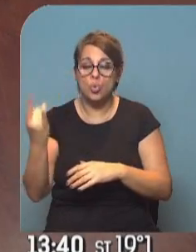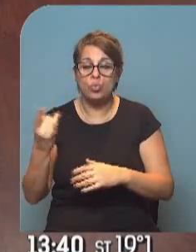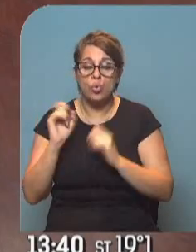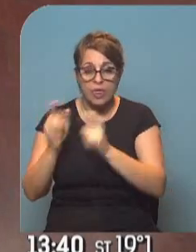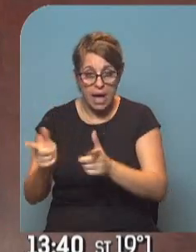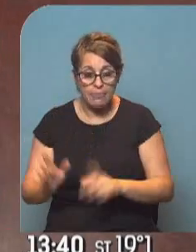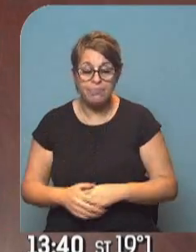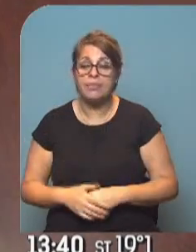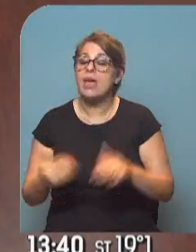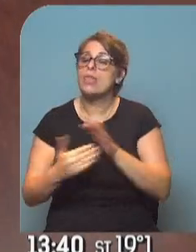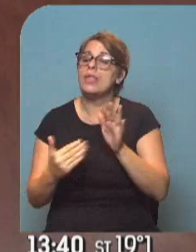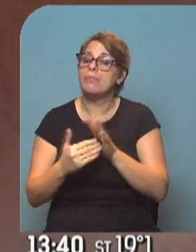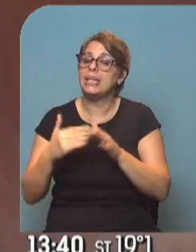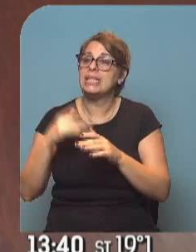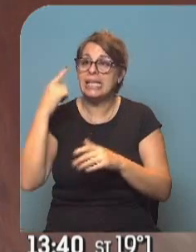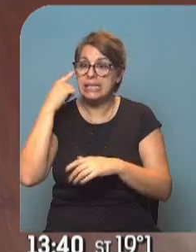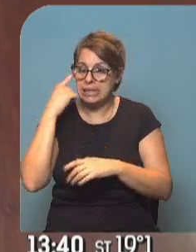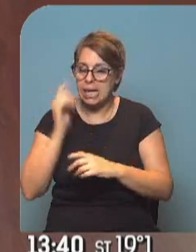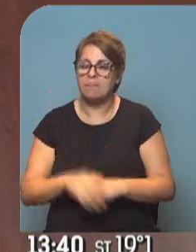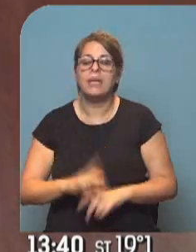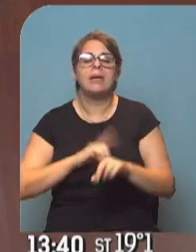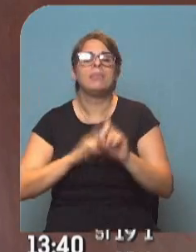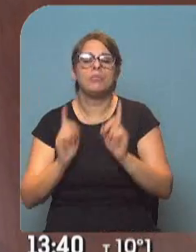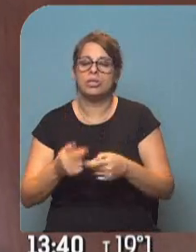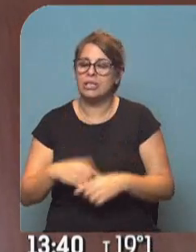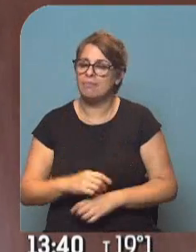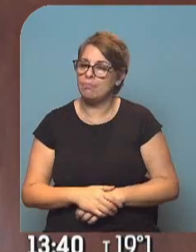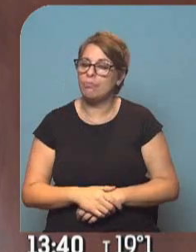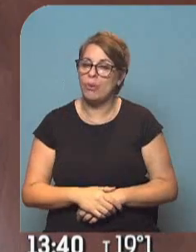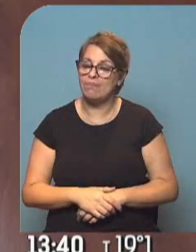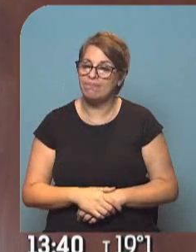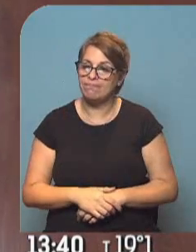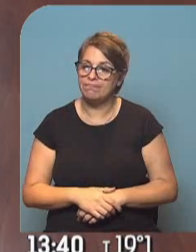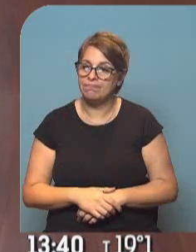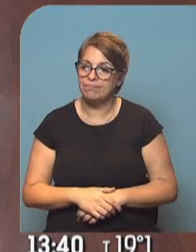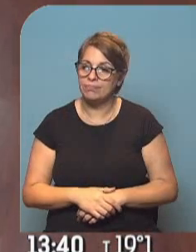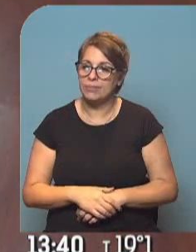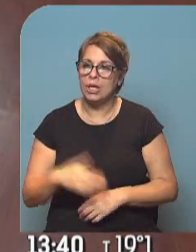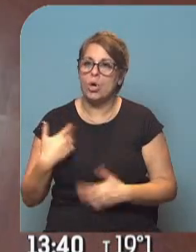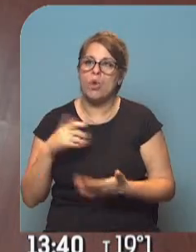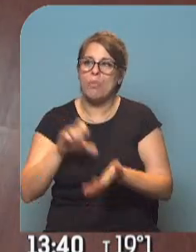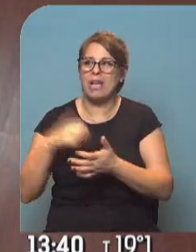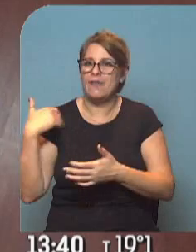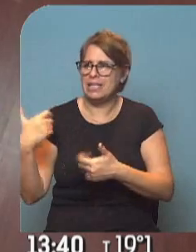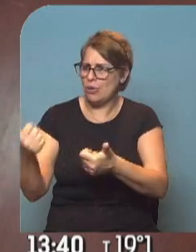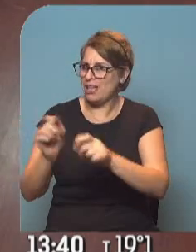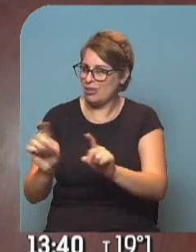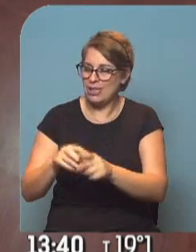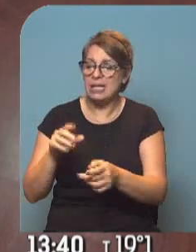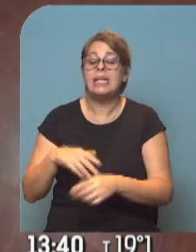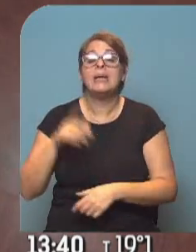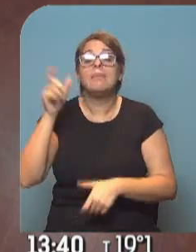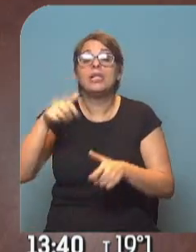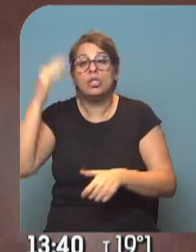Bueno, todo eso depende de China, que a su vez tampoco se comporta como el gran vecino, porque expulsa a todo